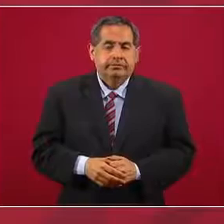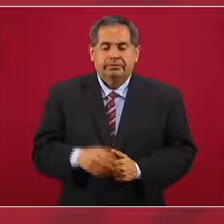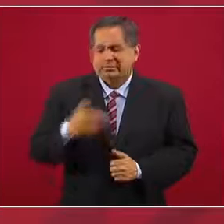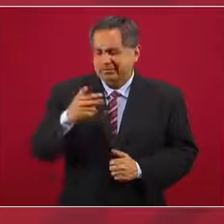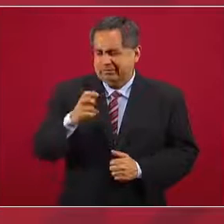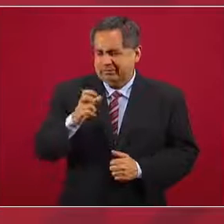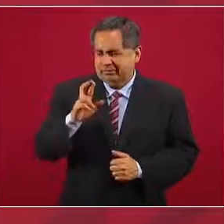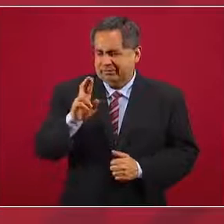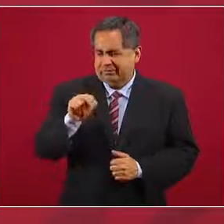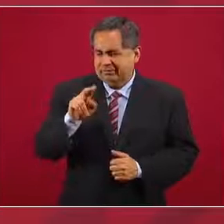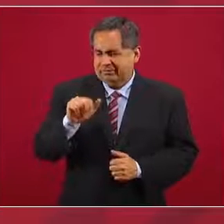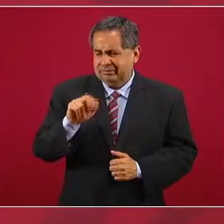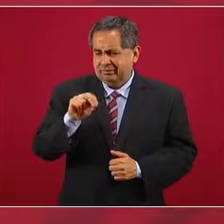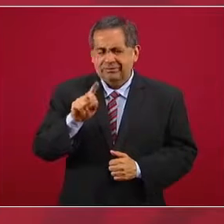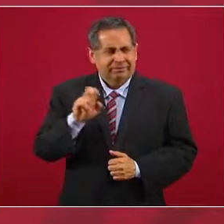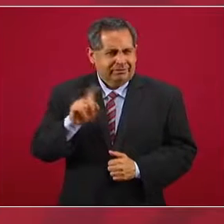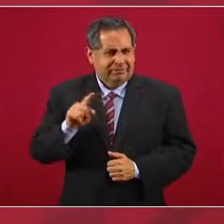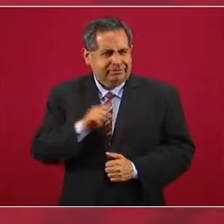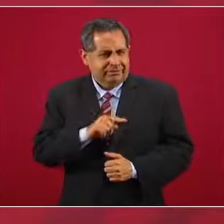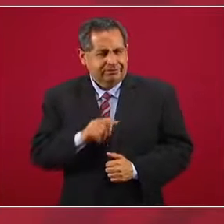Hernández.